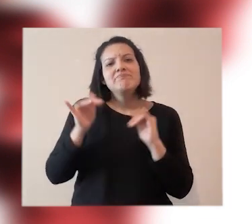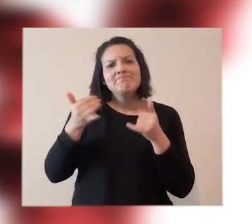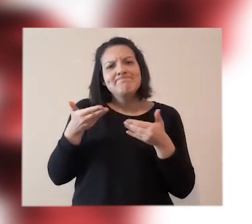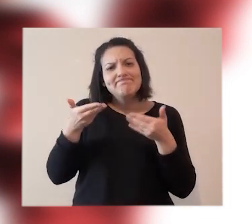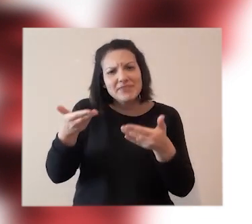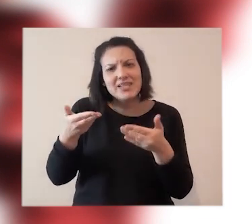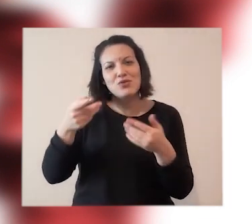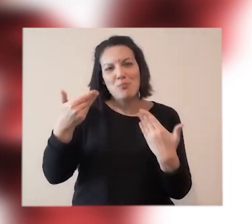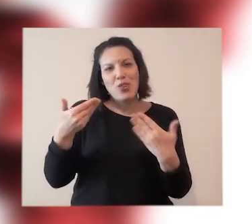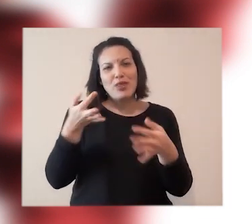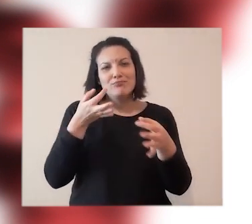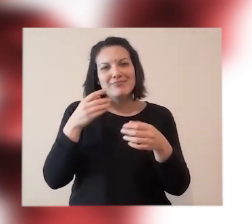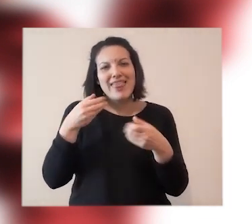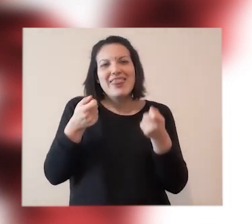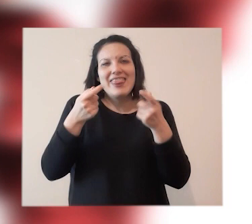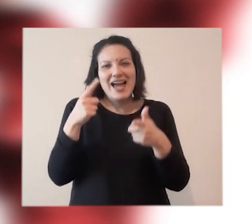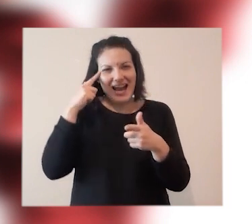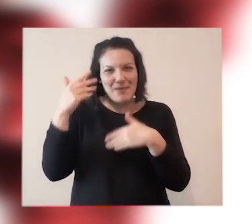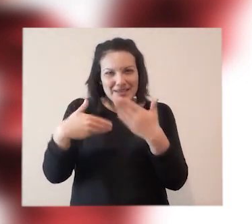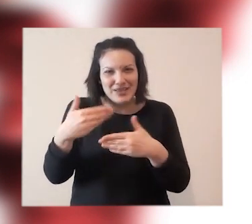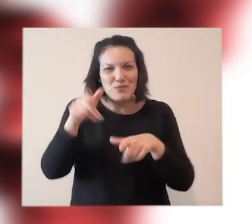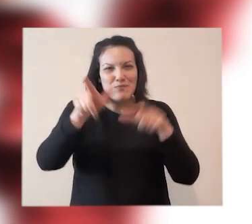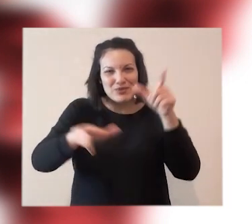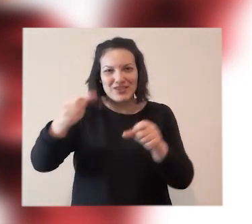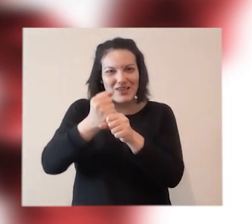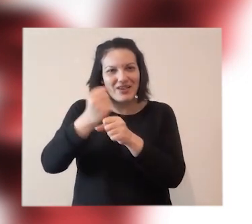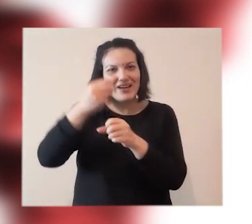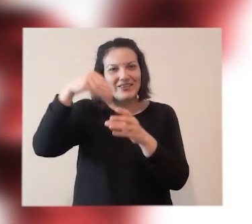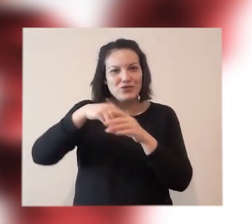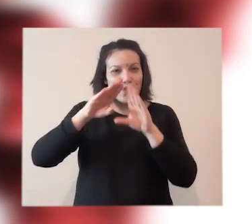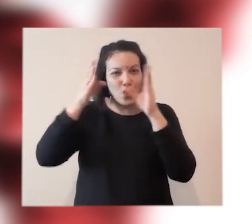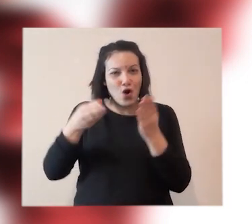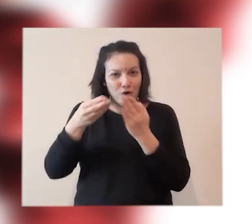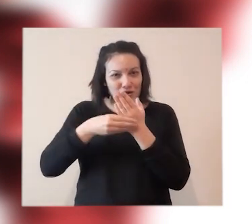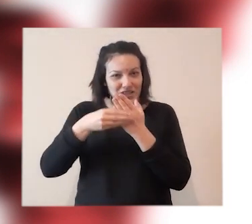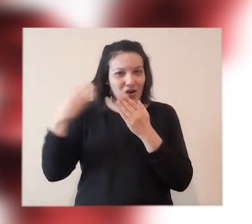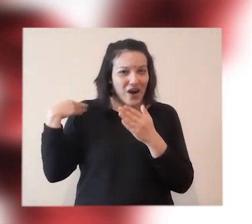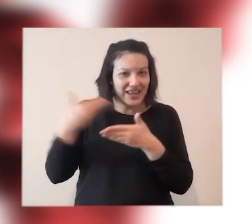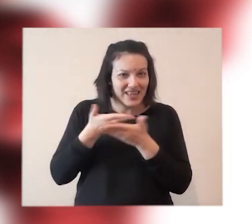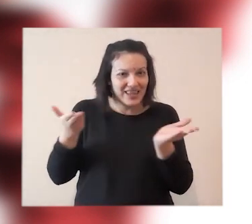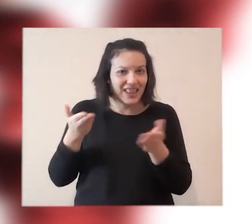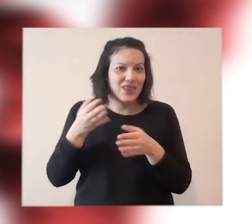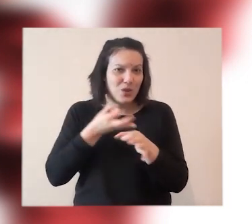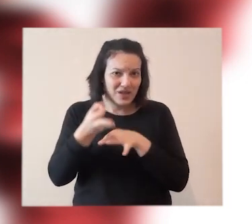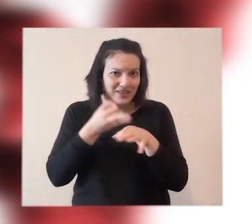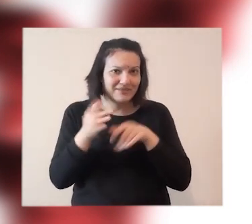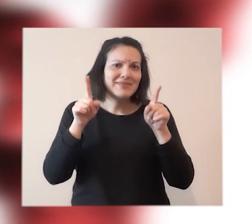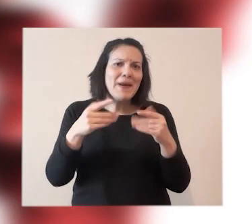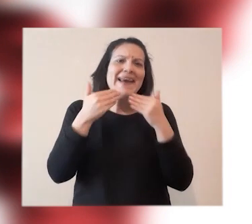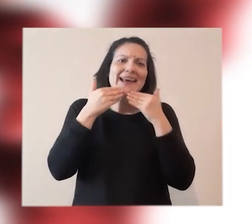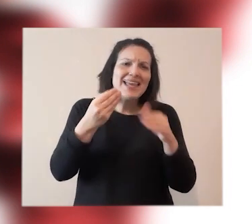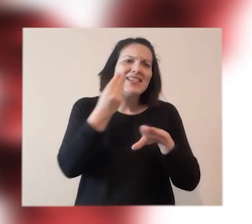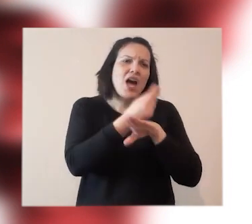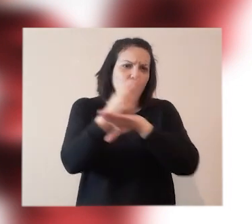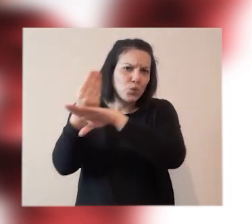esta capacitación al personal del Consejo General de Educación. Por supuesto, muchas gracias a las autoridades